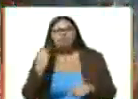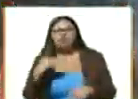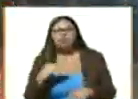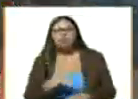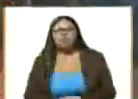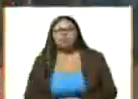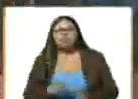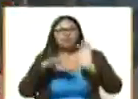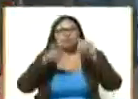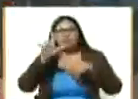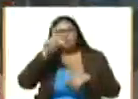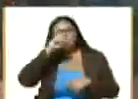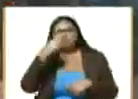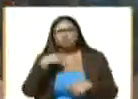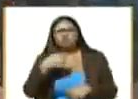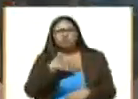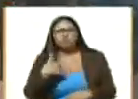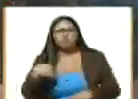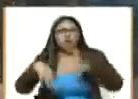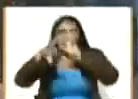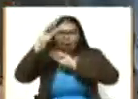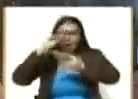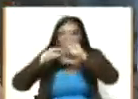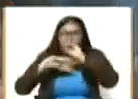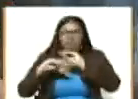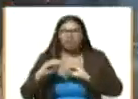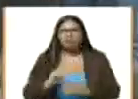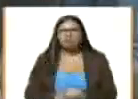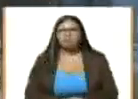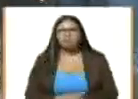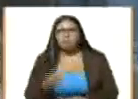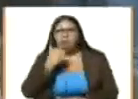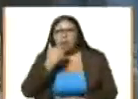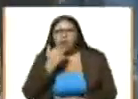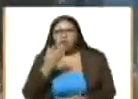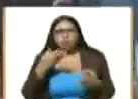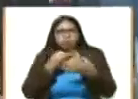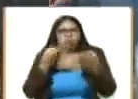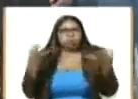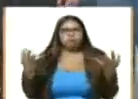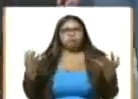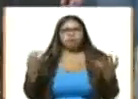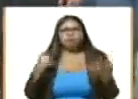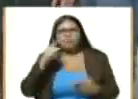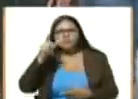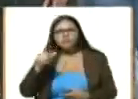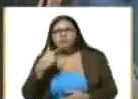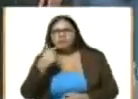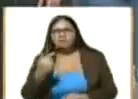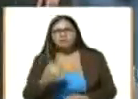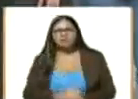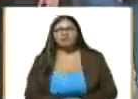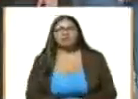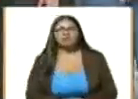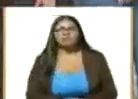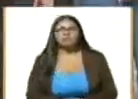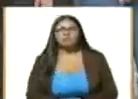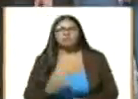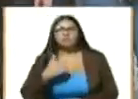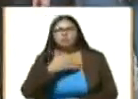dijo, yo quiero aprender. Eso es una cosa extraordinaria. Que alguien manifieste que